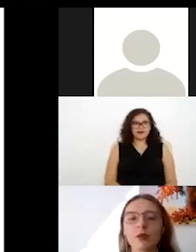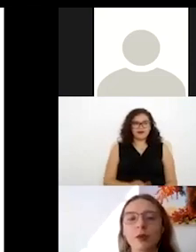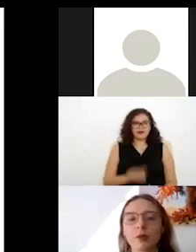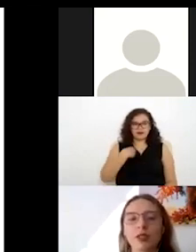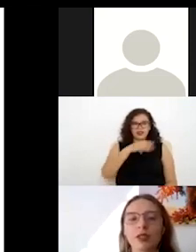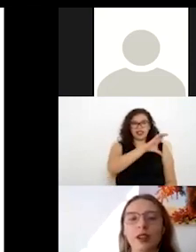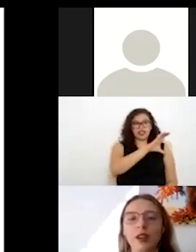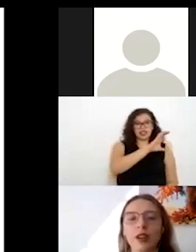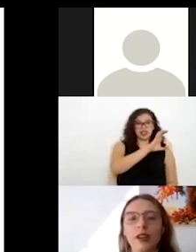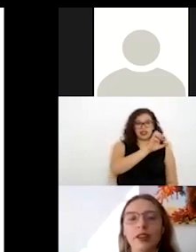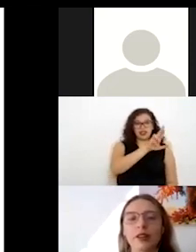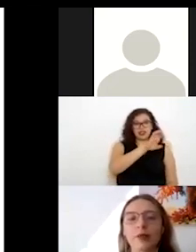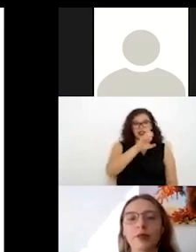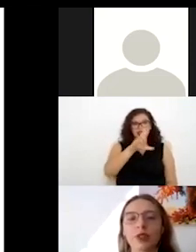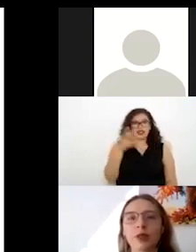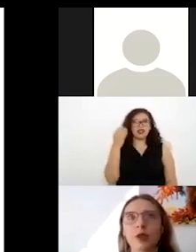y les vamos a presentar